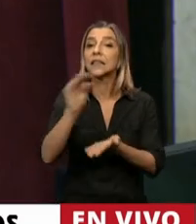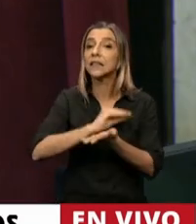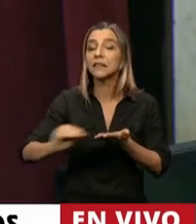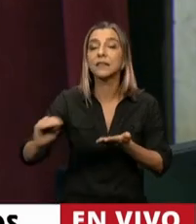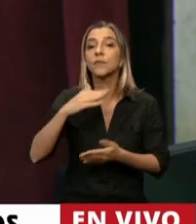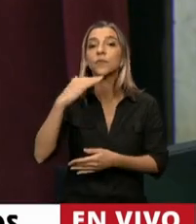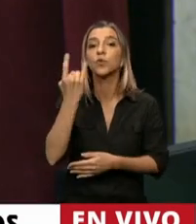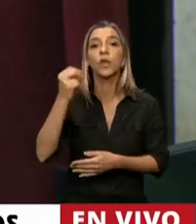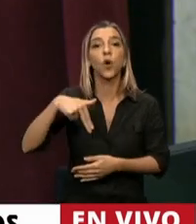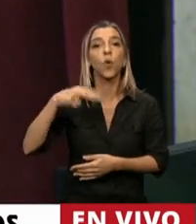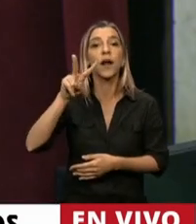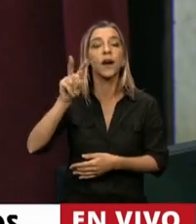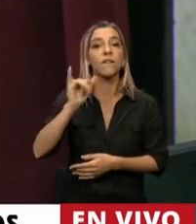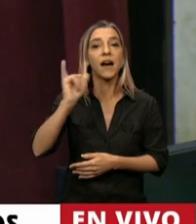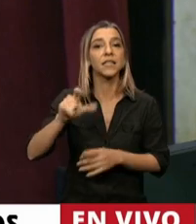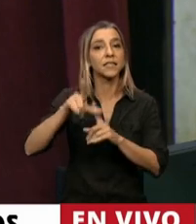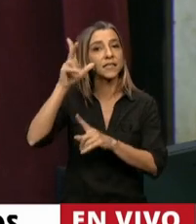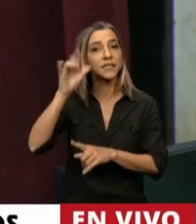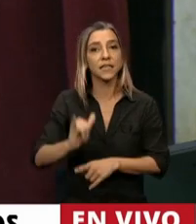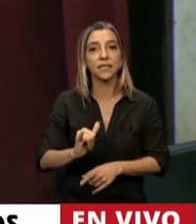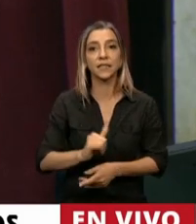Diputado Juan Vázquez.